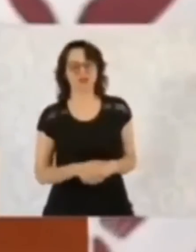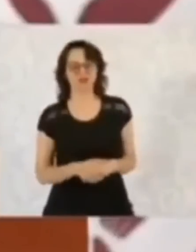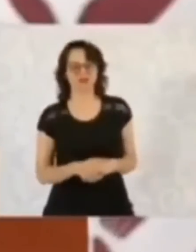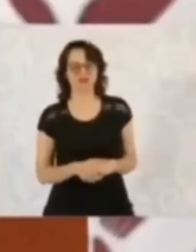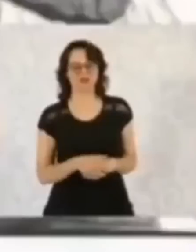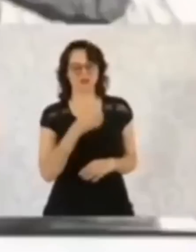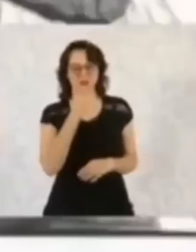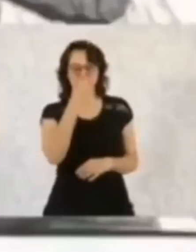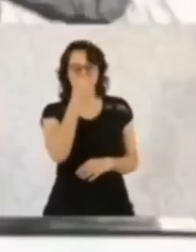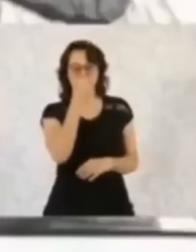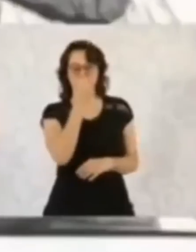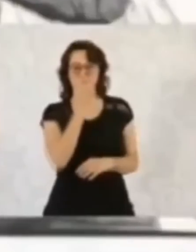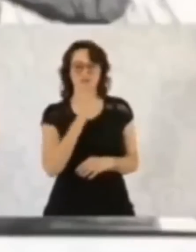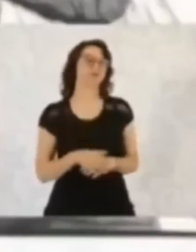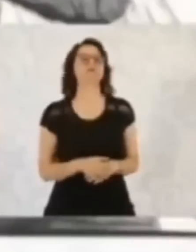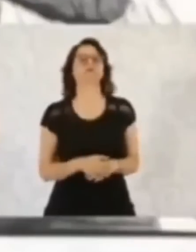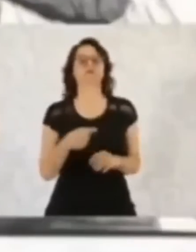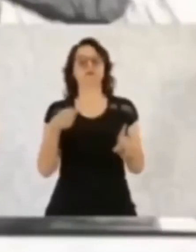Él entra al gobierno,